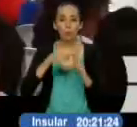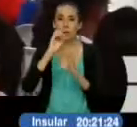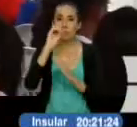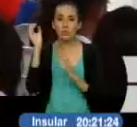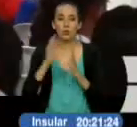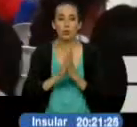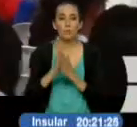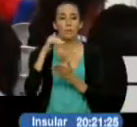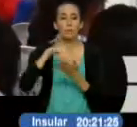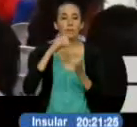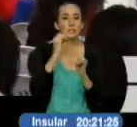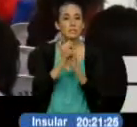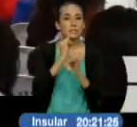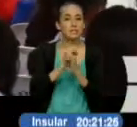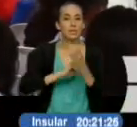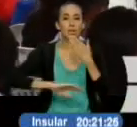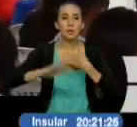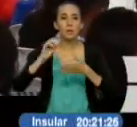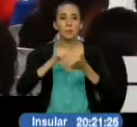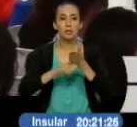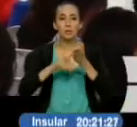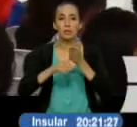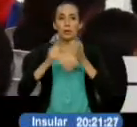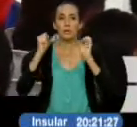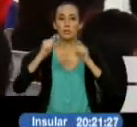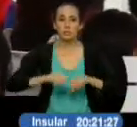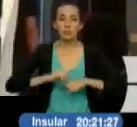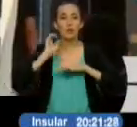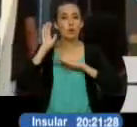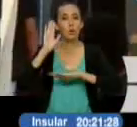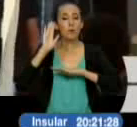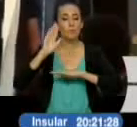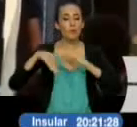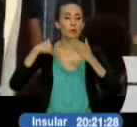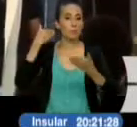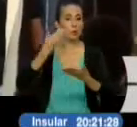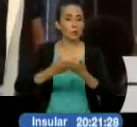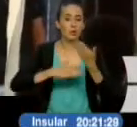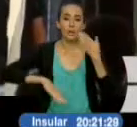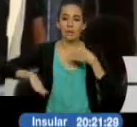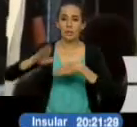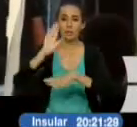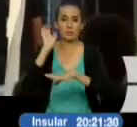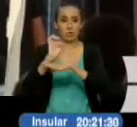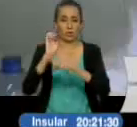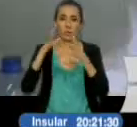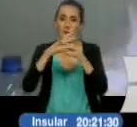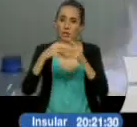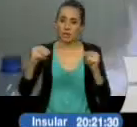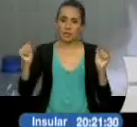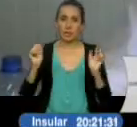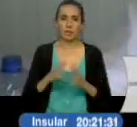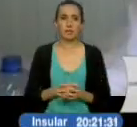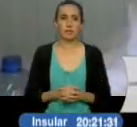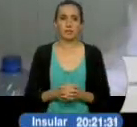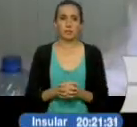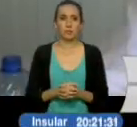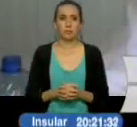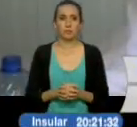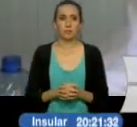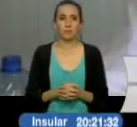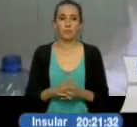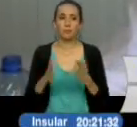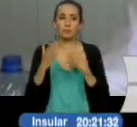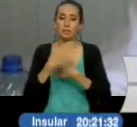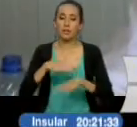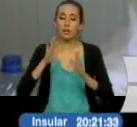unidocentes. El titular de la cartera de Estado menciona que existe el compromiso de llegar a todo el país con un servicio de calidad. Y lo que señaló el